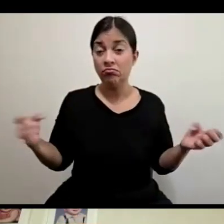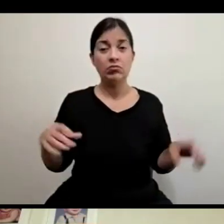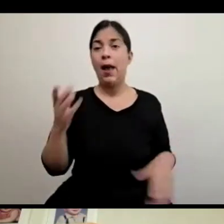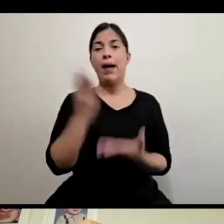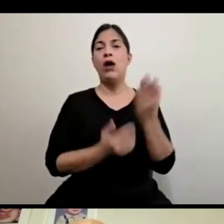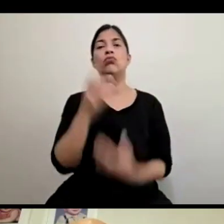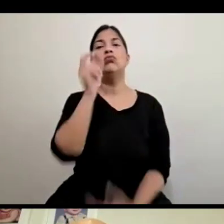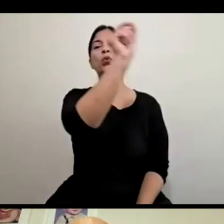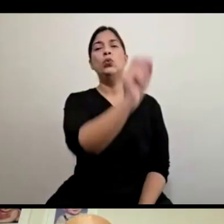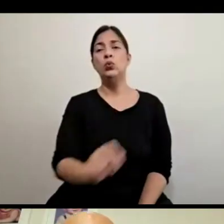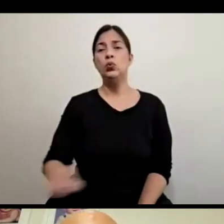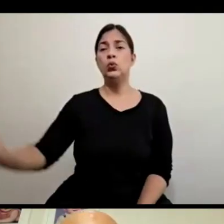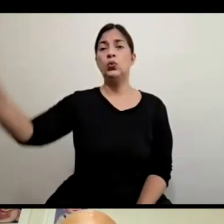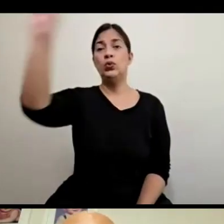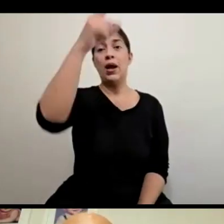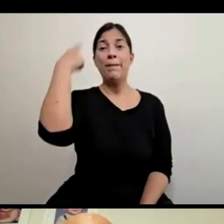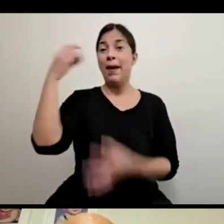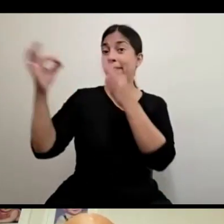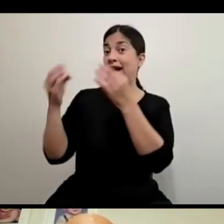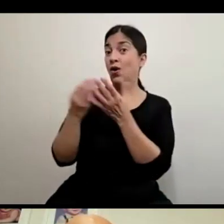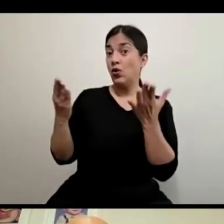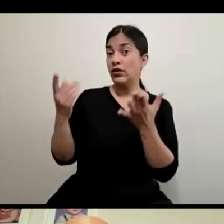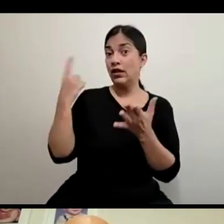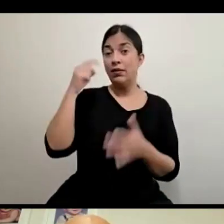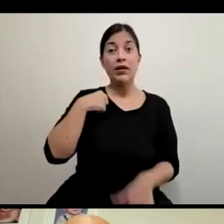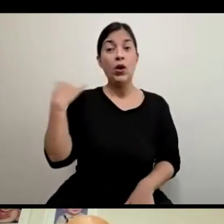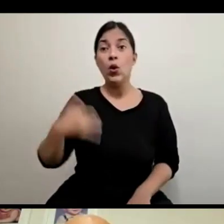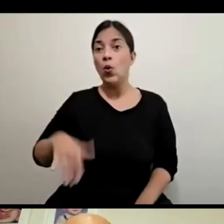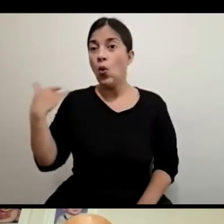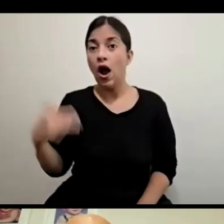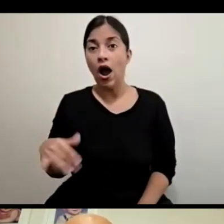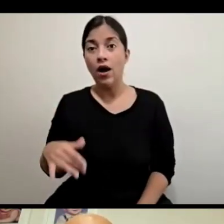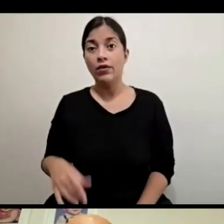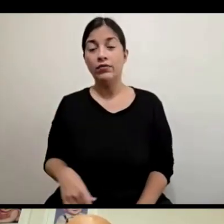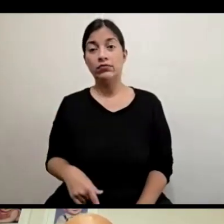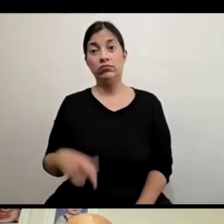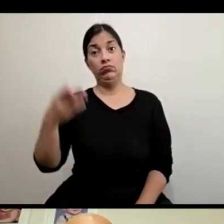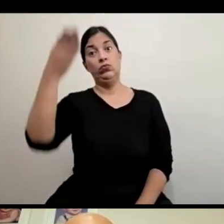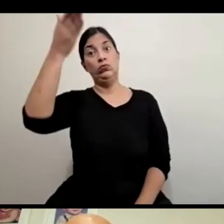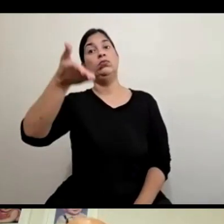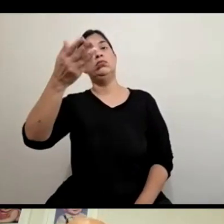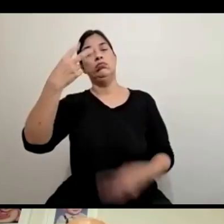punto, para explicar las cosas, y eso me dejaba como que wow, este tipo, y